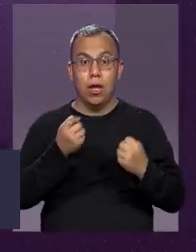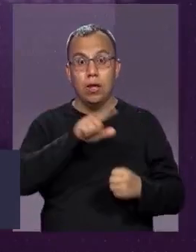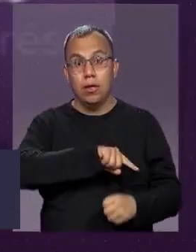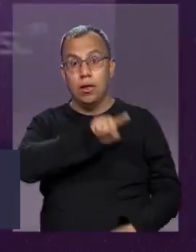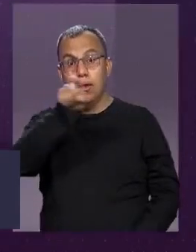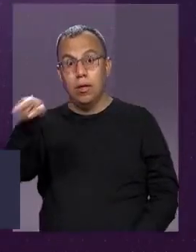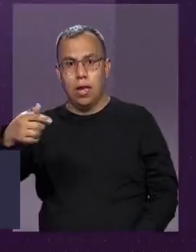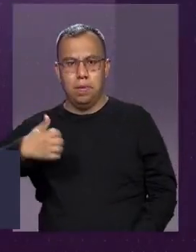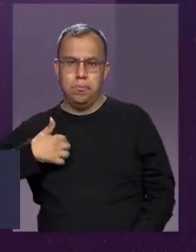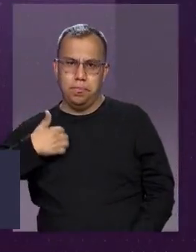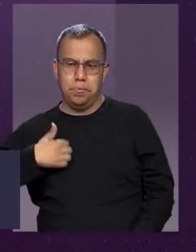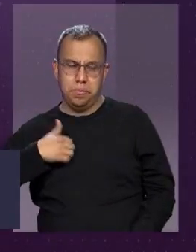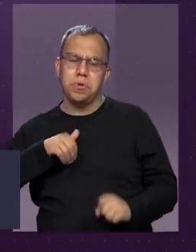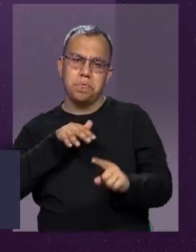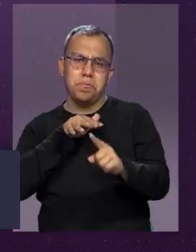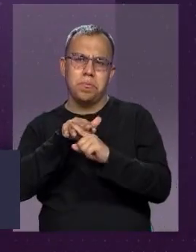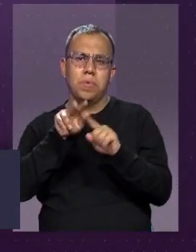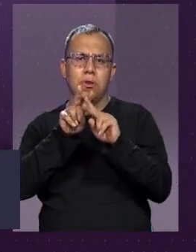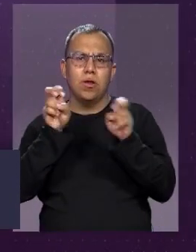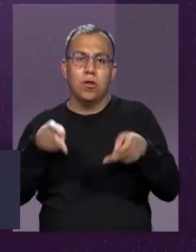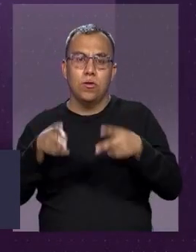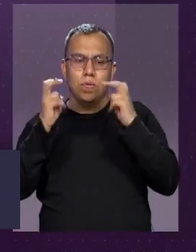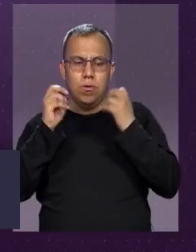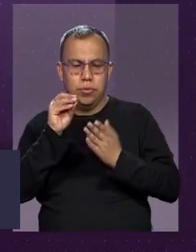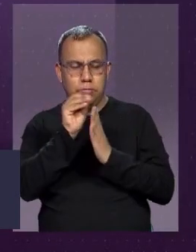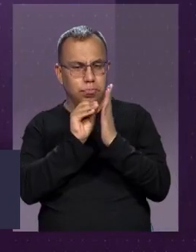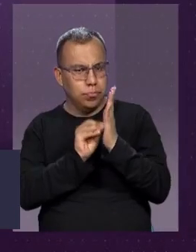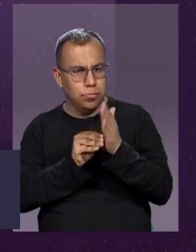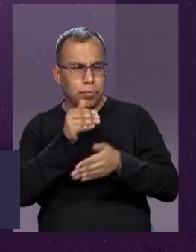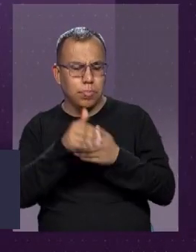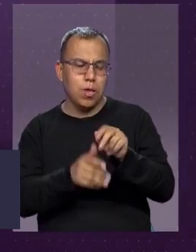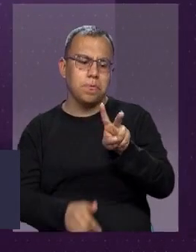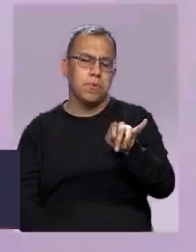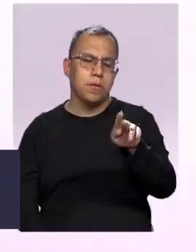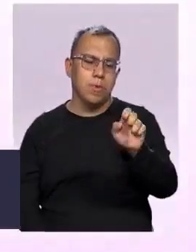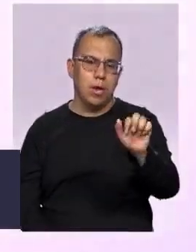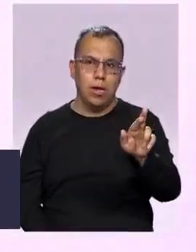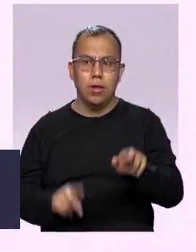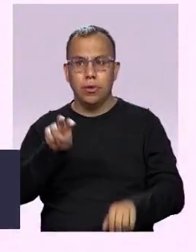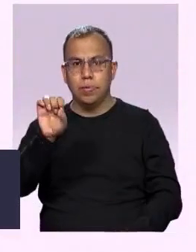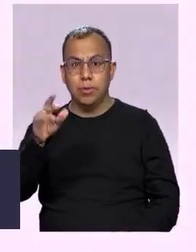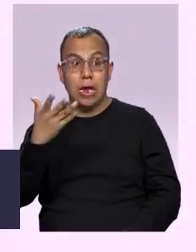Aires, que se puede ver afectada. Dentro de las nuevas disposiciones, Avianca y Viva contarán con